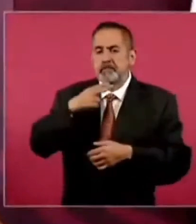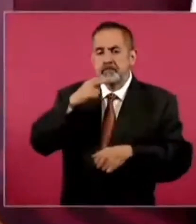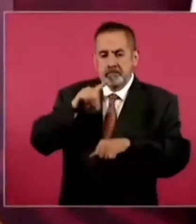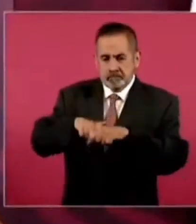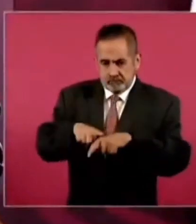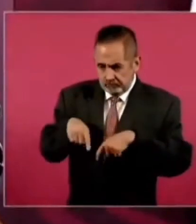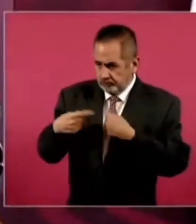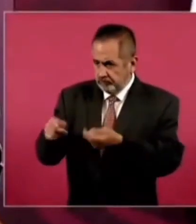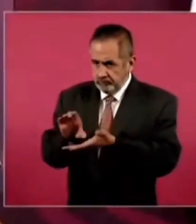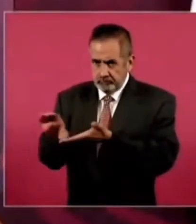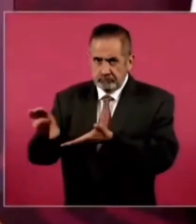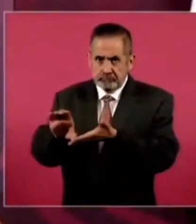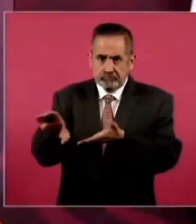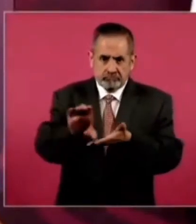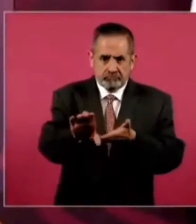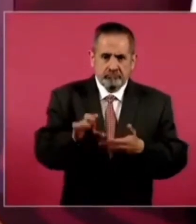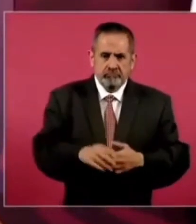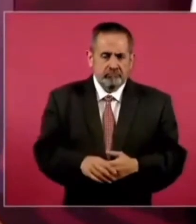sido